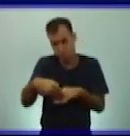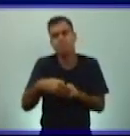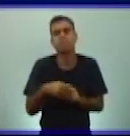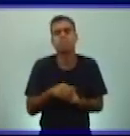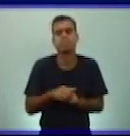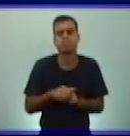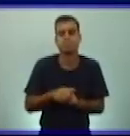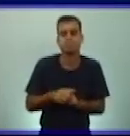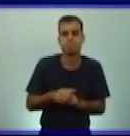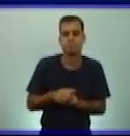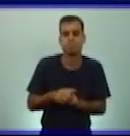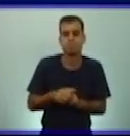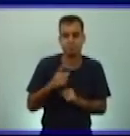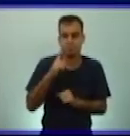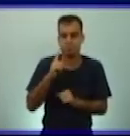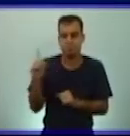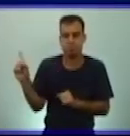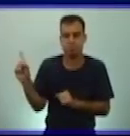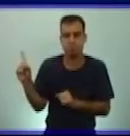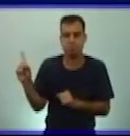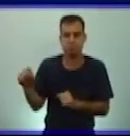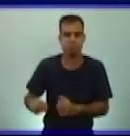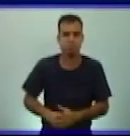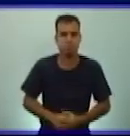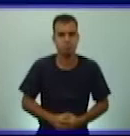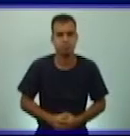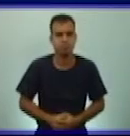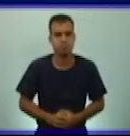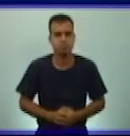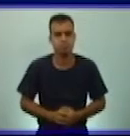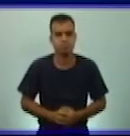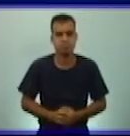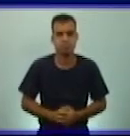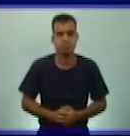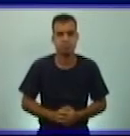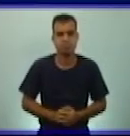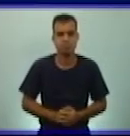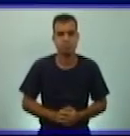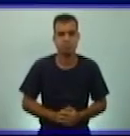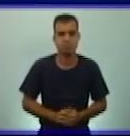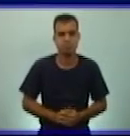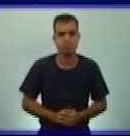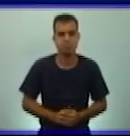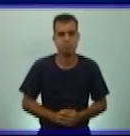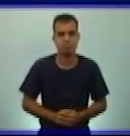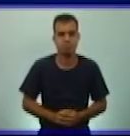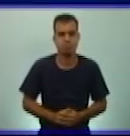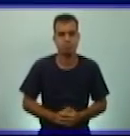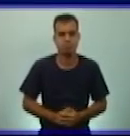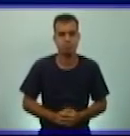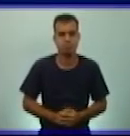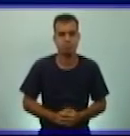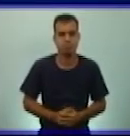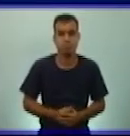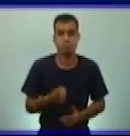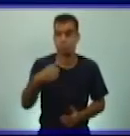dice: ¿qué aportó la situación geográfica de Cuba a la conquista americana por los españoles? Deben